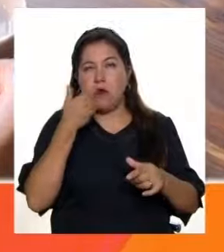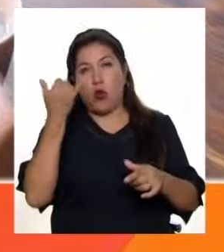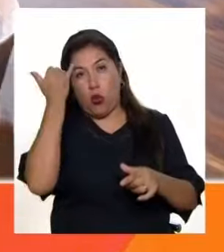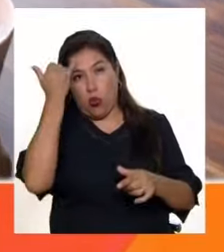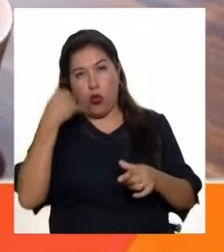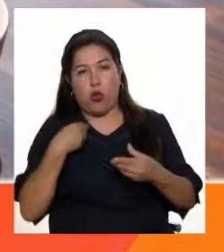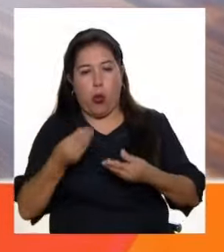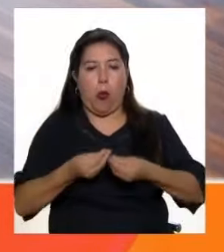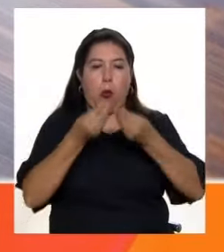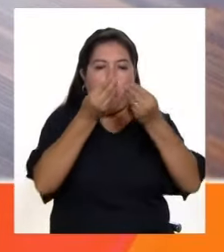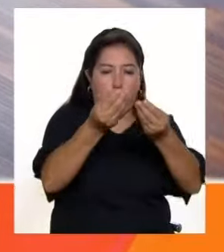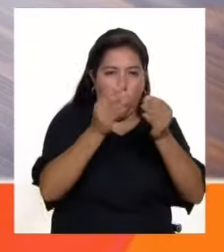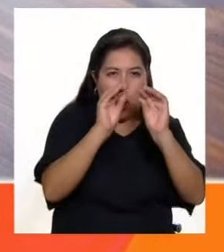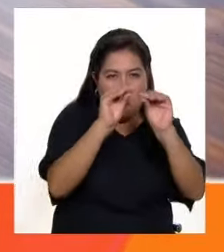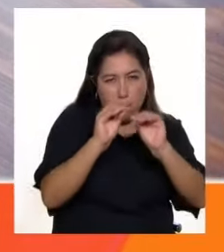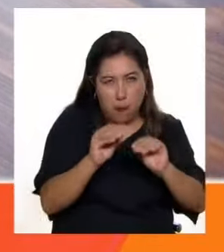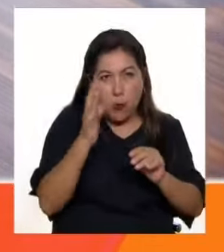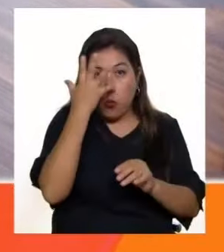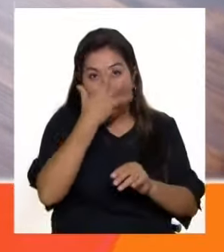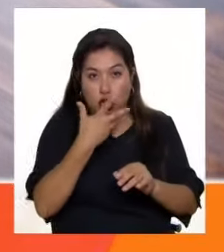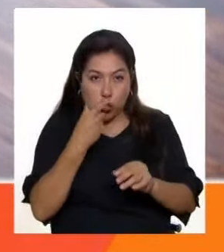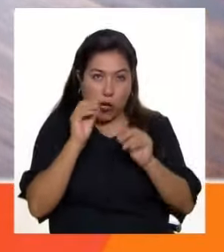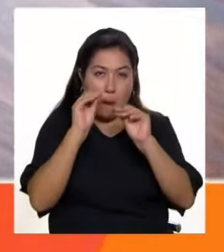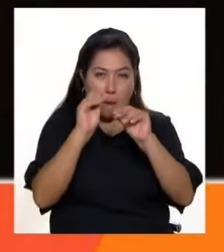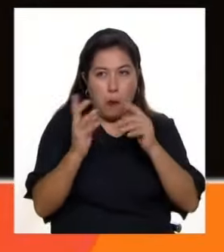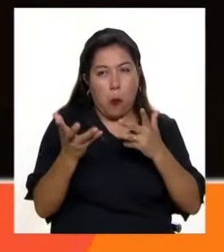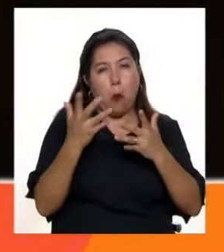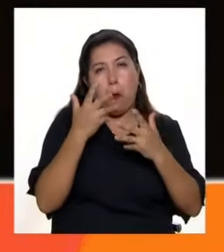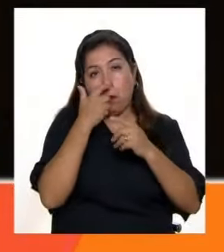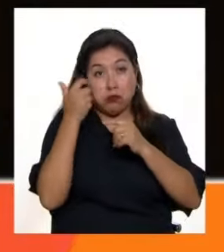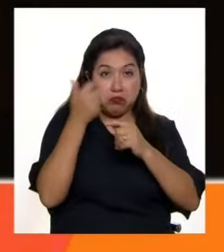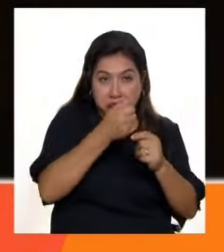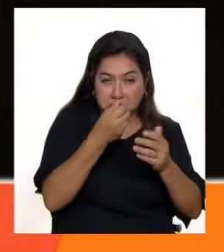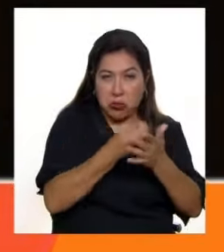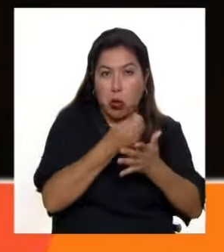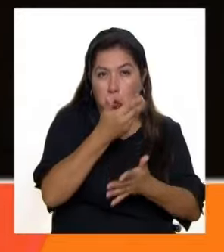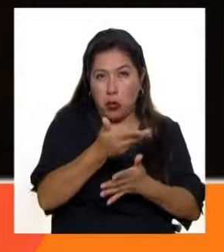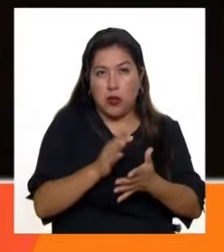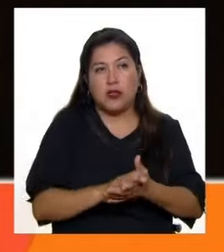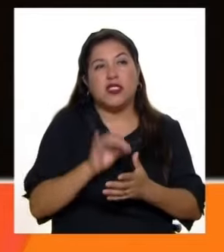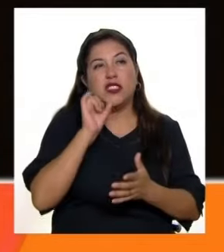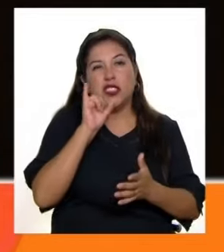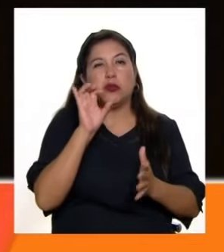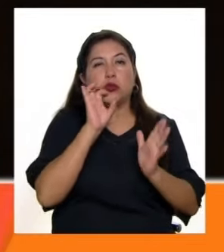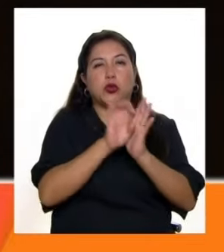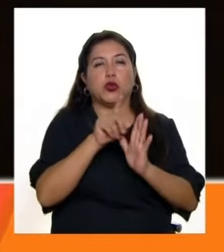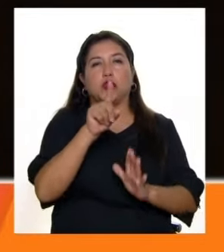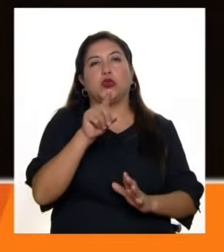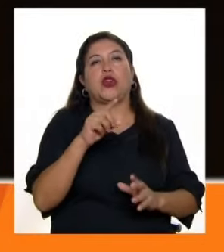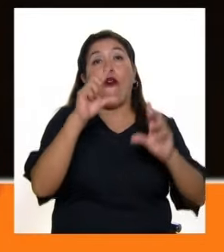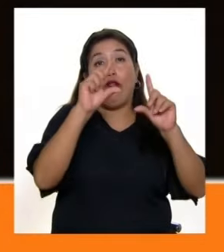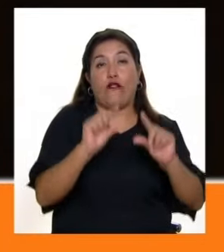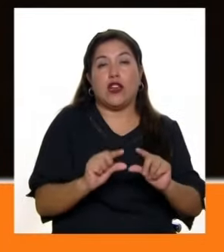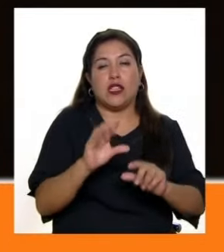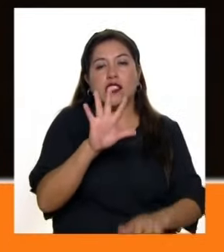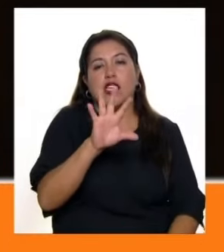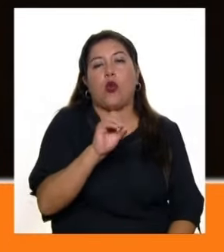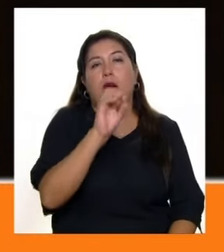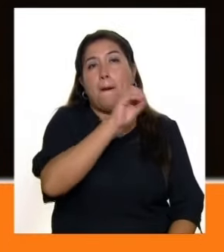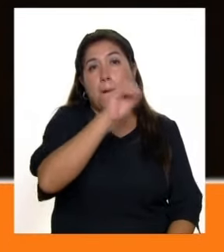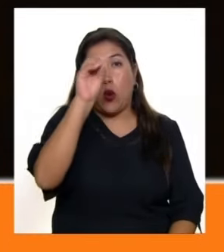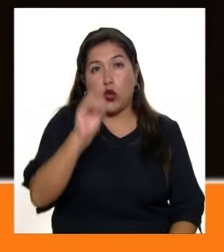ganar dinero en el hoy, pero sobre todo construir. Si tú haces una promoción de 50% menos, no vas